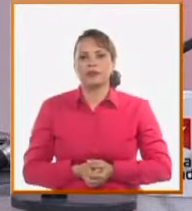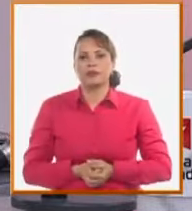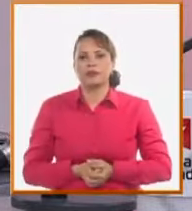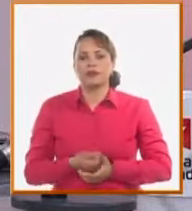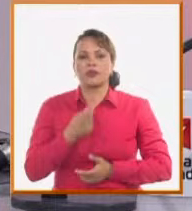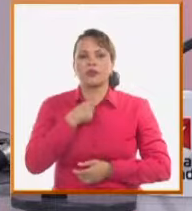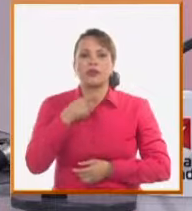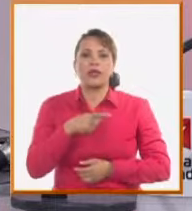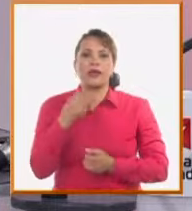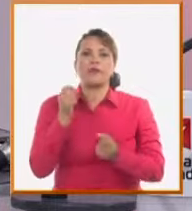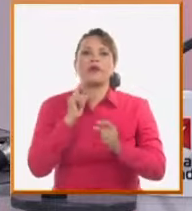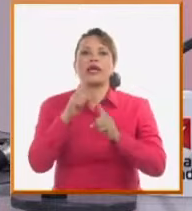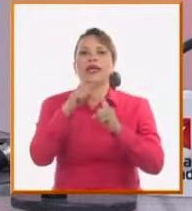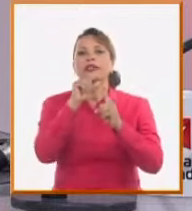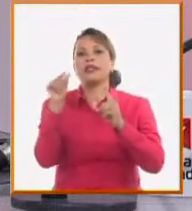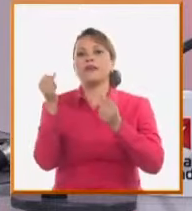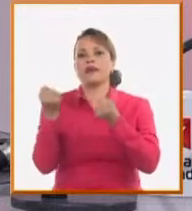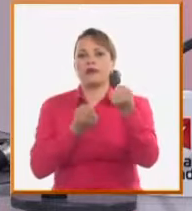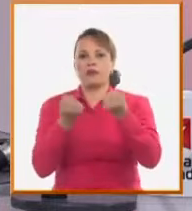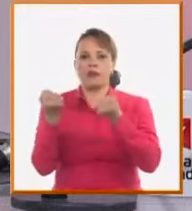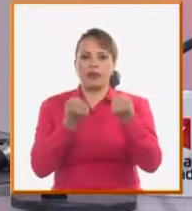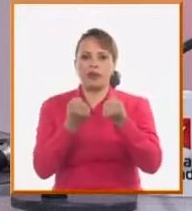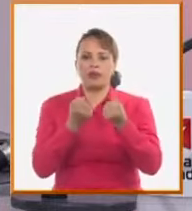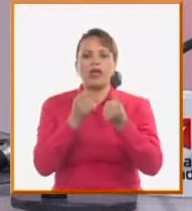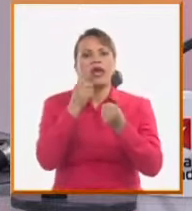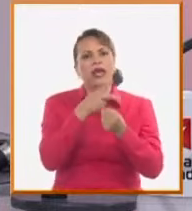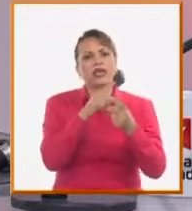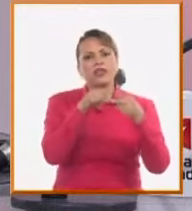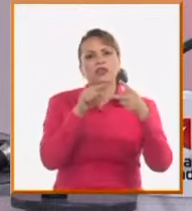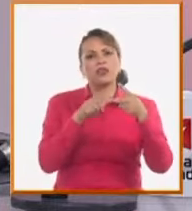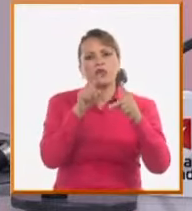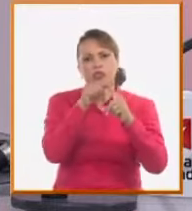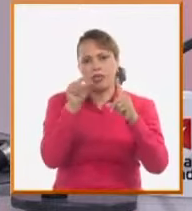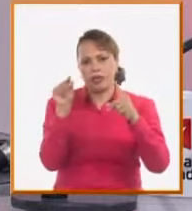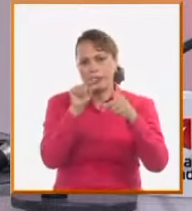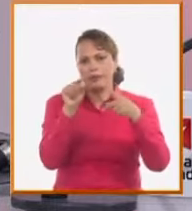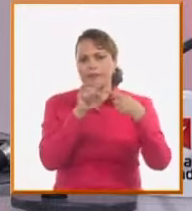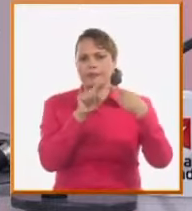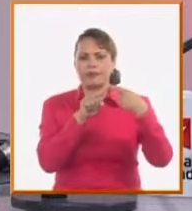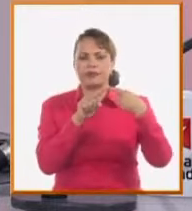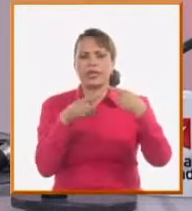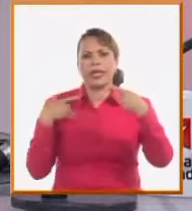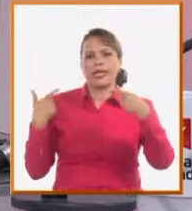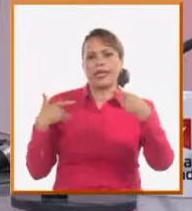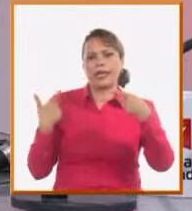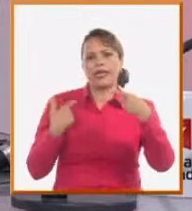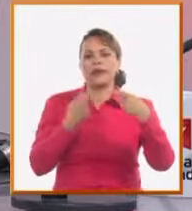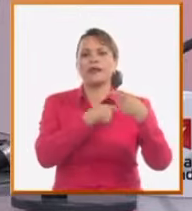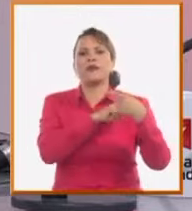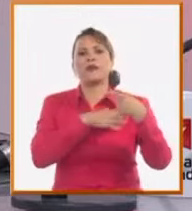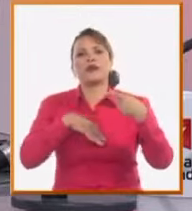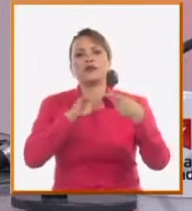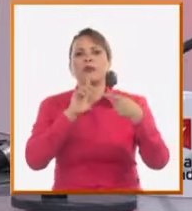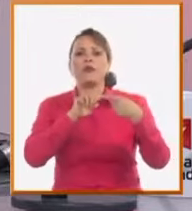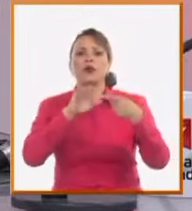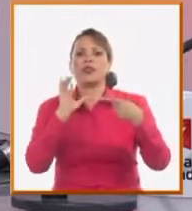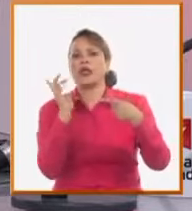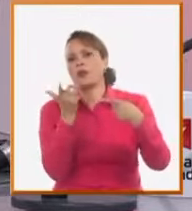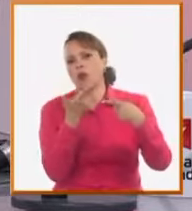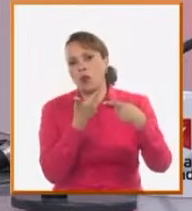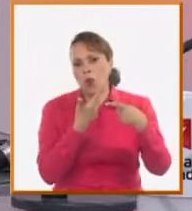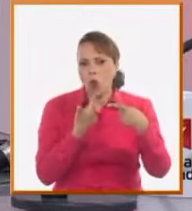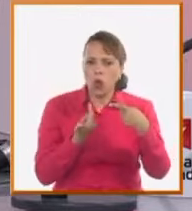autos. Hay dos temas importantes. Uno, bueno, las quejas de las personas por la demora en la